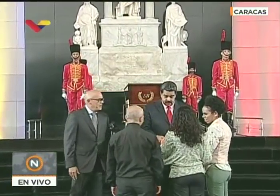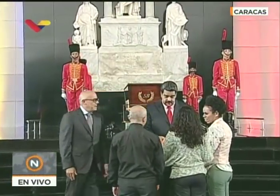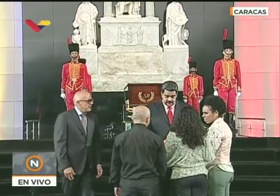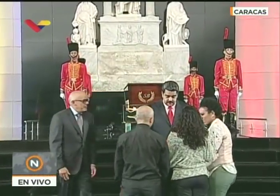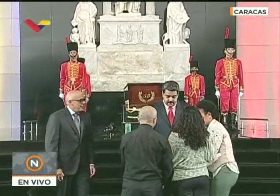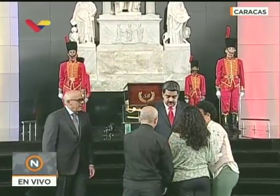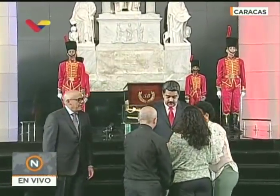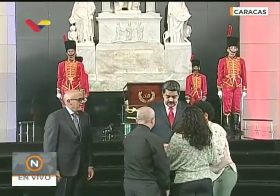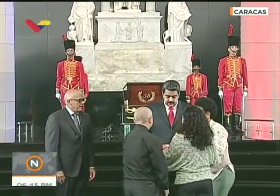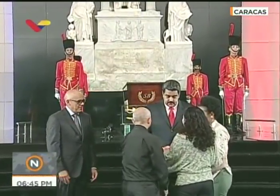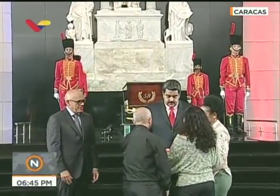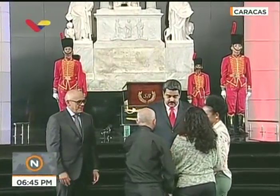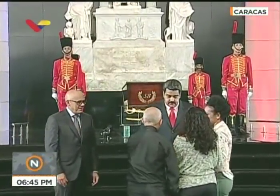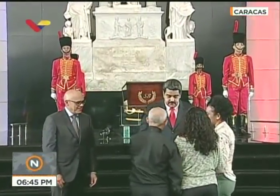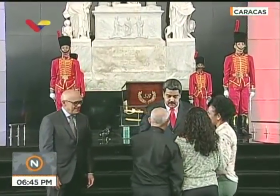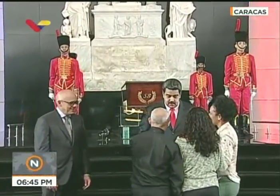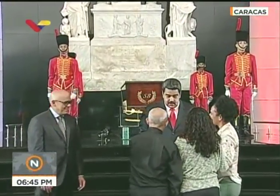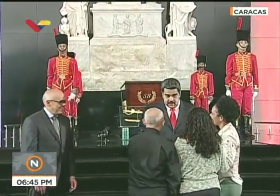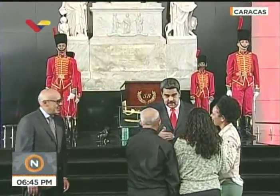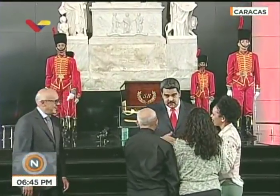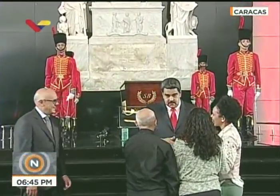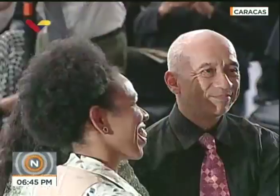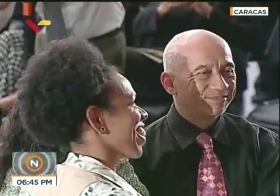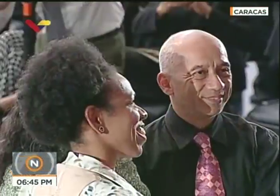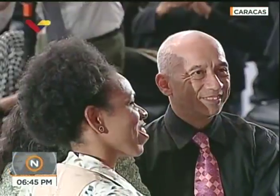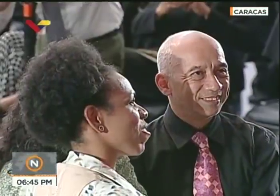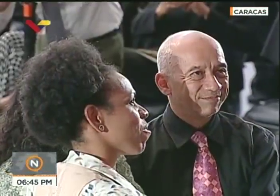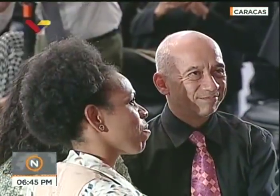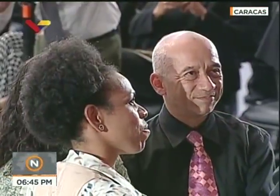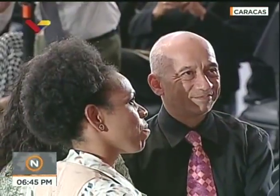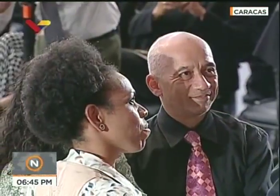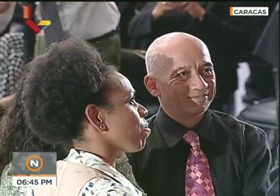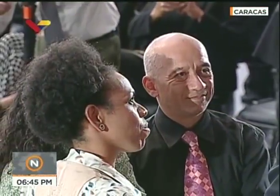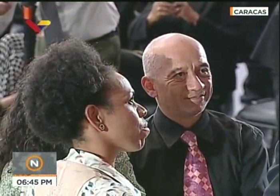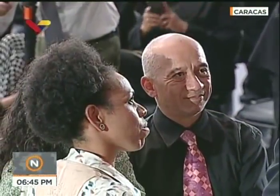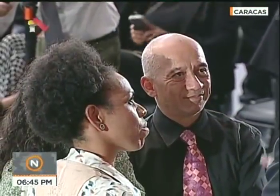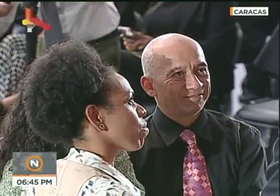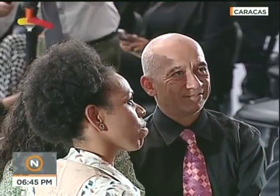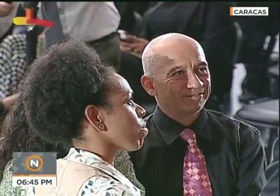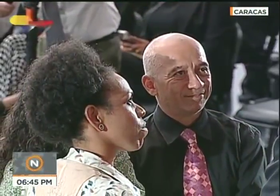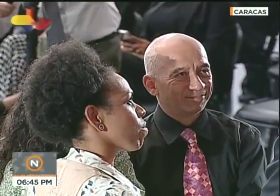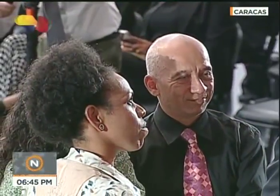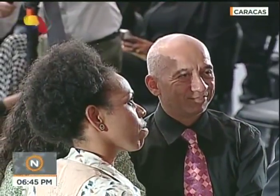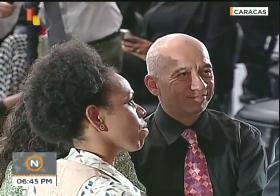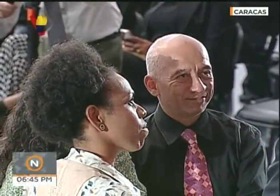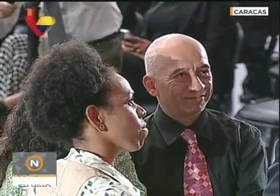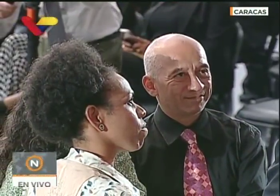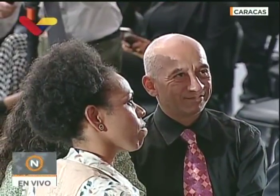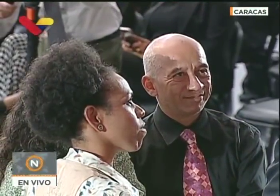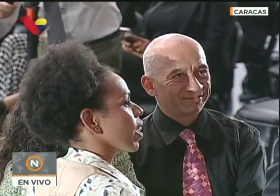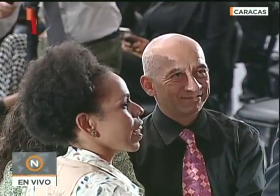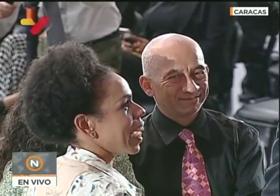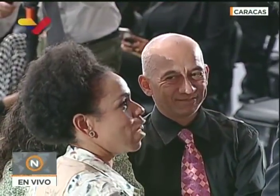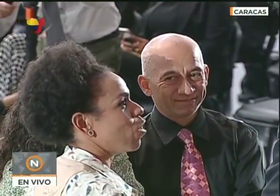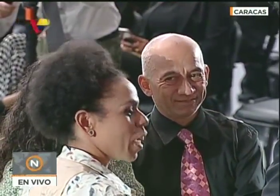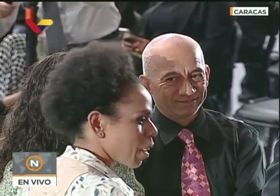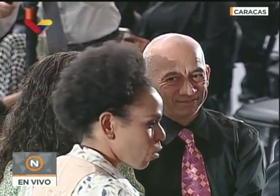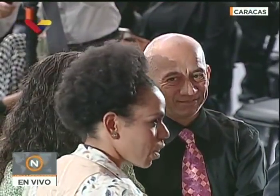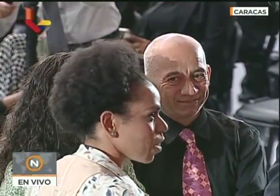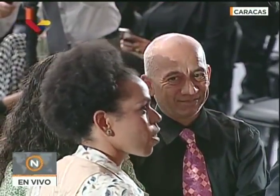ámbito internacional para mostrar la verdad de Venezuela a distintos países donde se